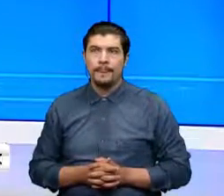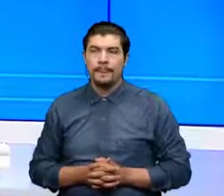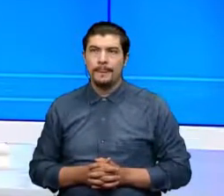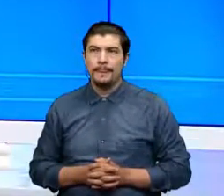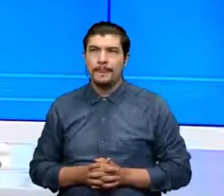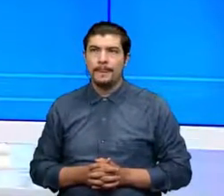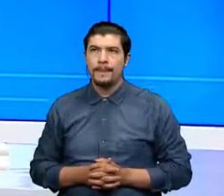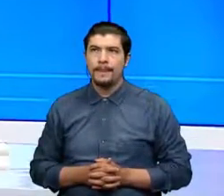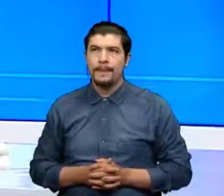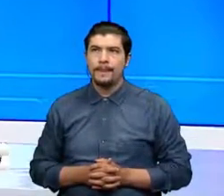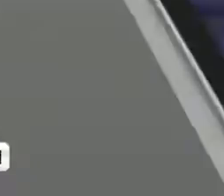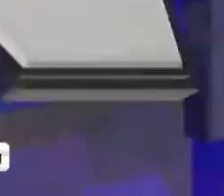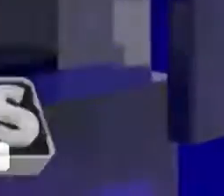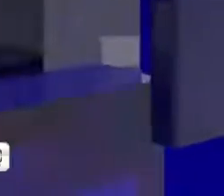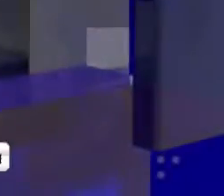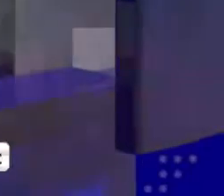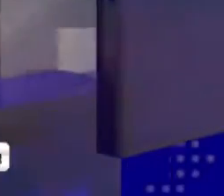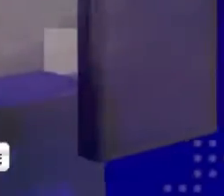pareja.